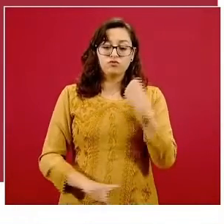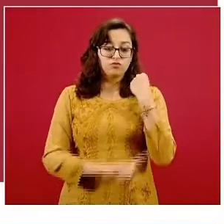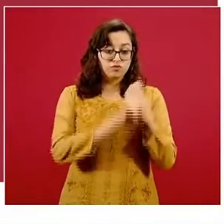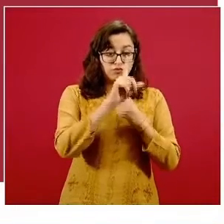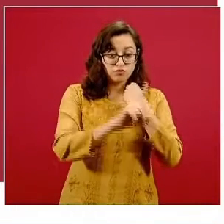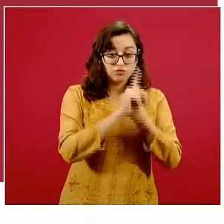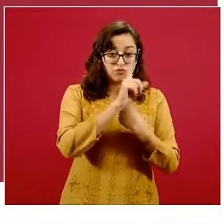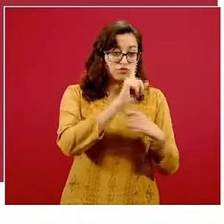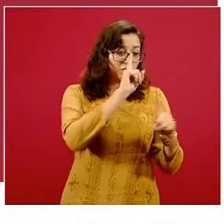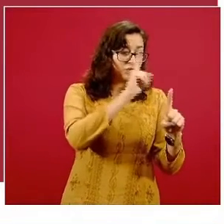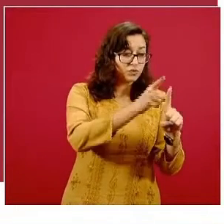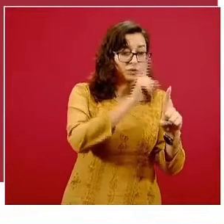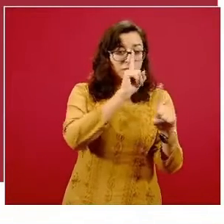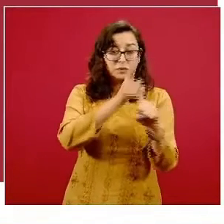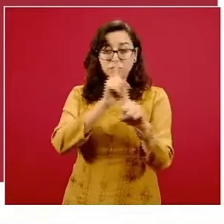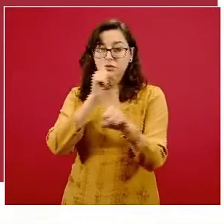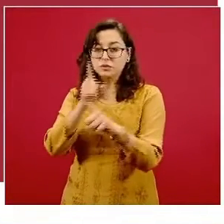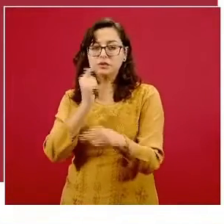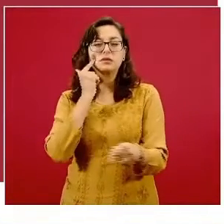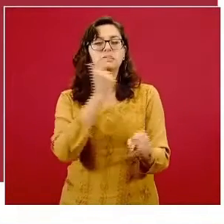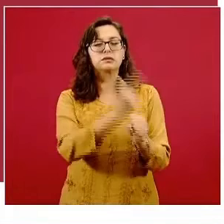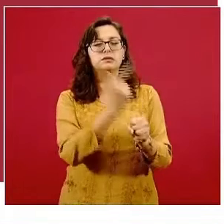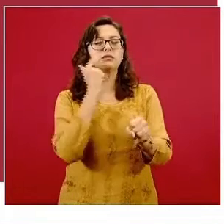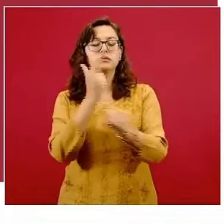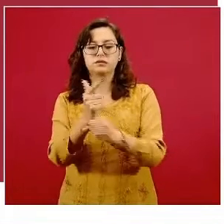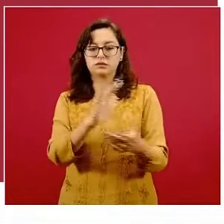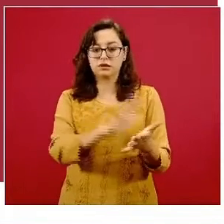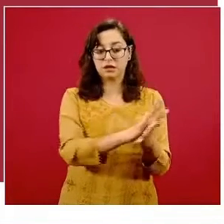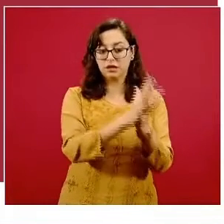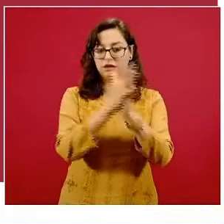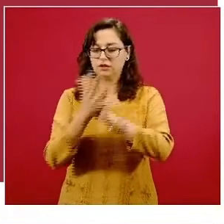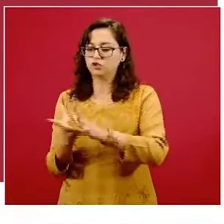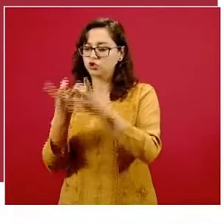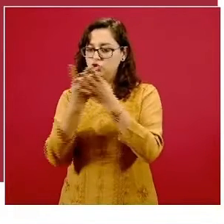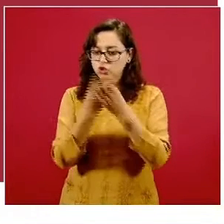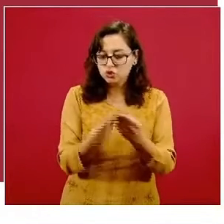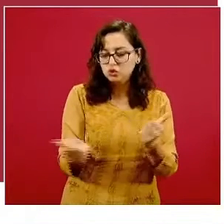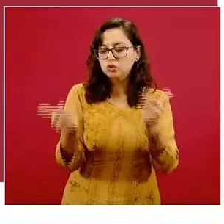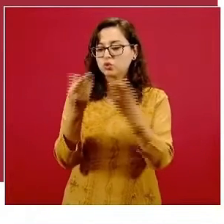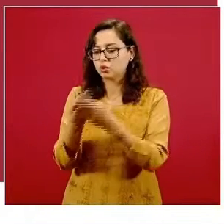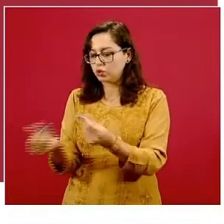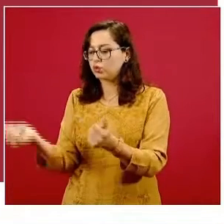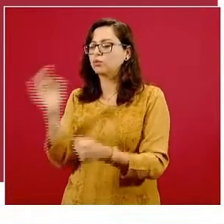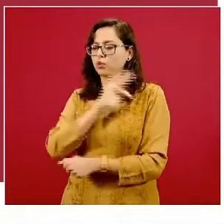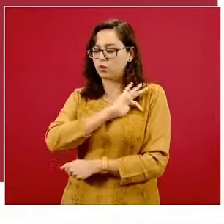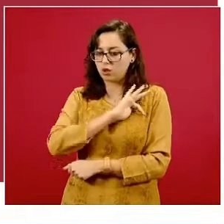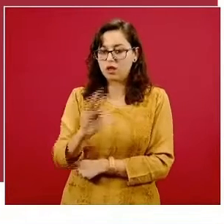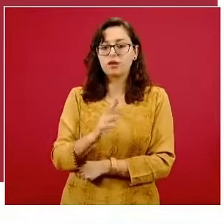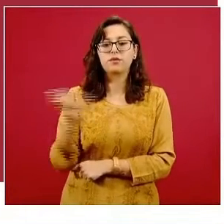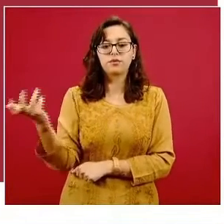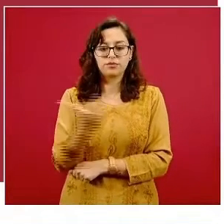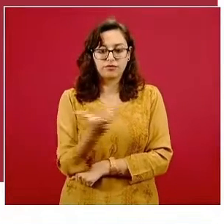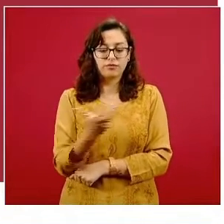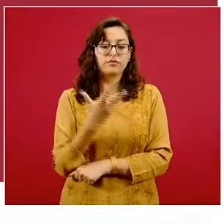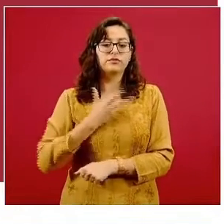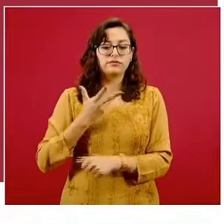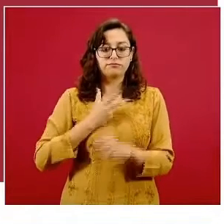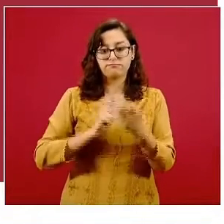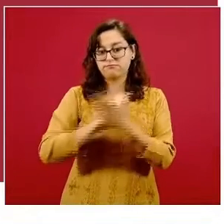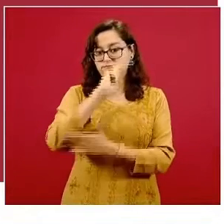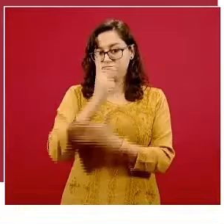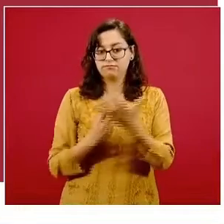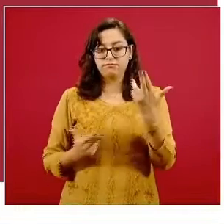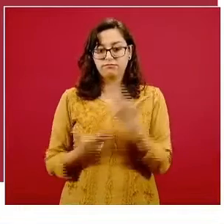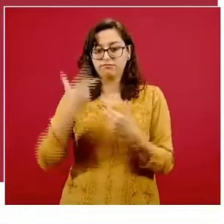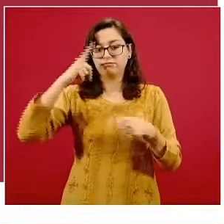de los retos a la solución a través de esta articulación virtuosa de las capacidades que tenemos en el país. Estos son los programas nacionales estratégicos